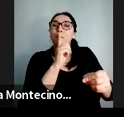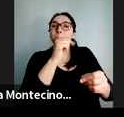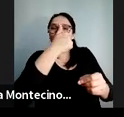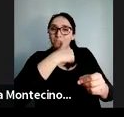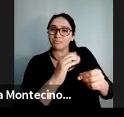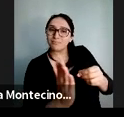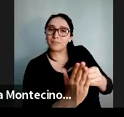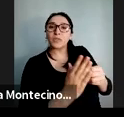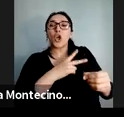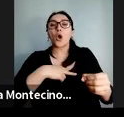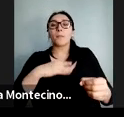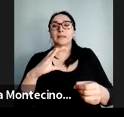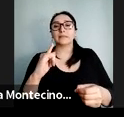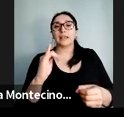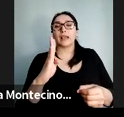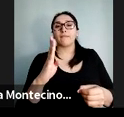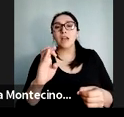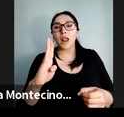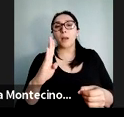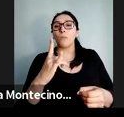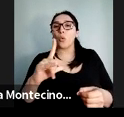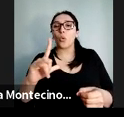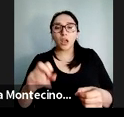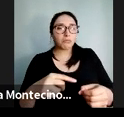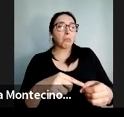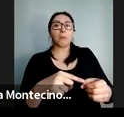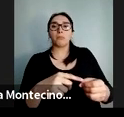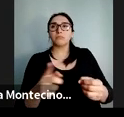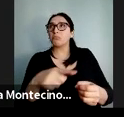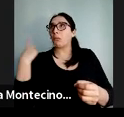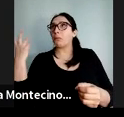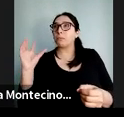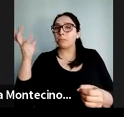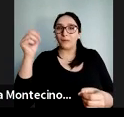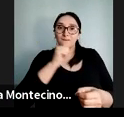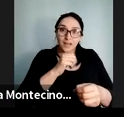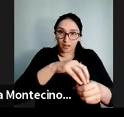nombres, que por lo demás también podemos hacer una crítica respecto